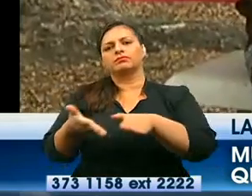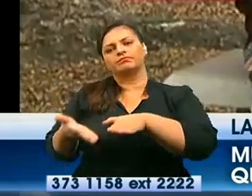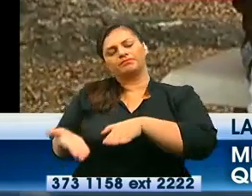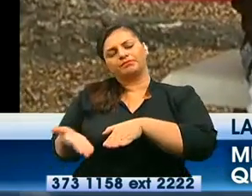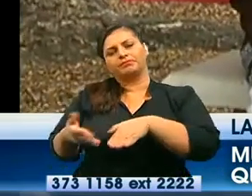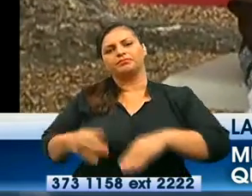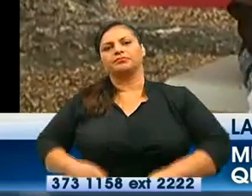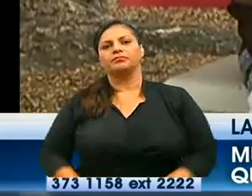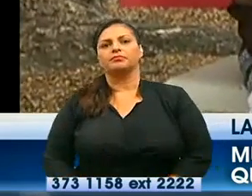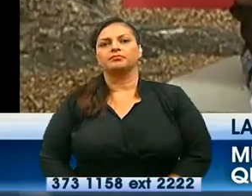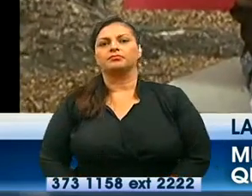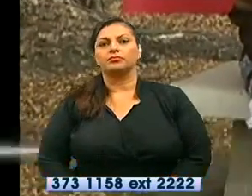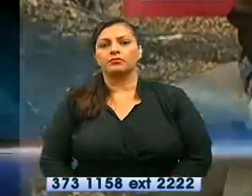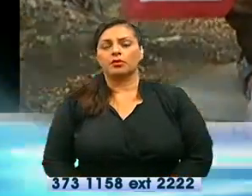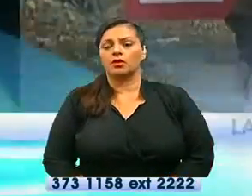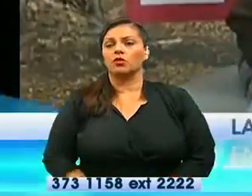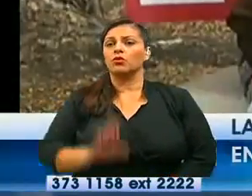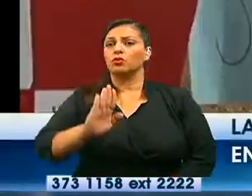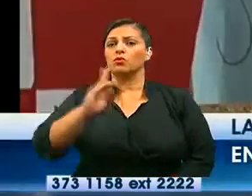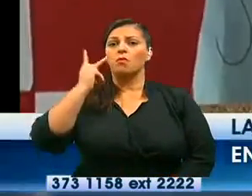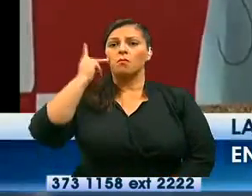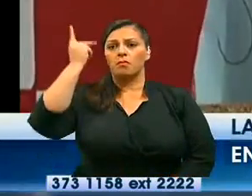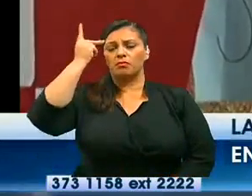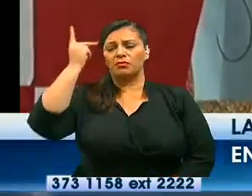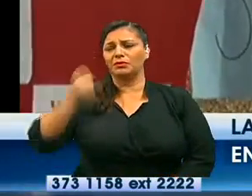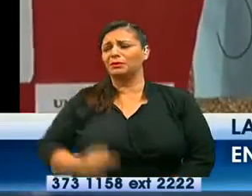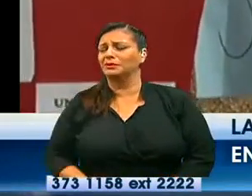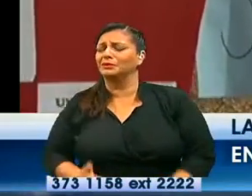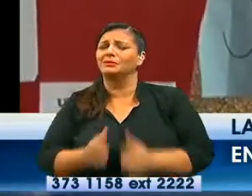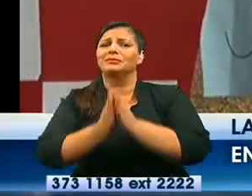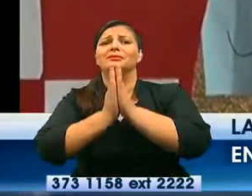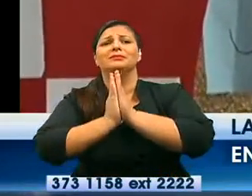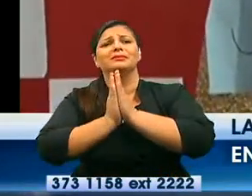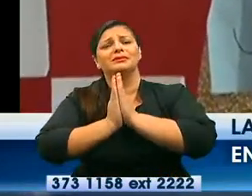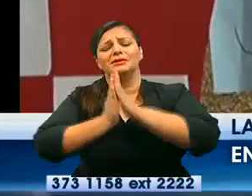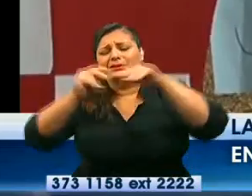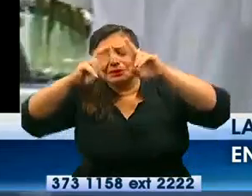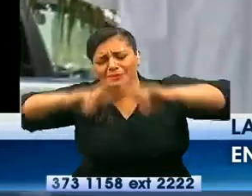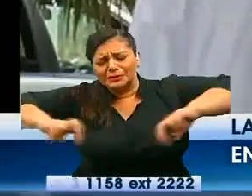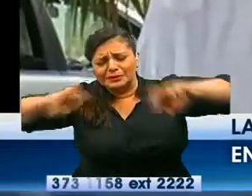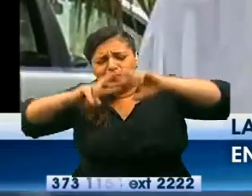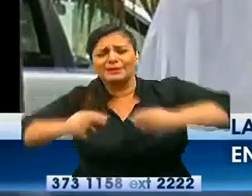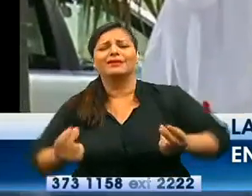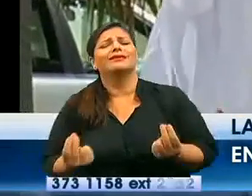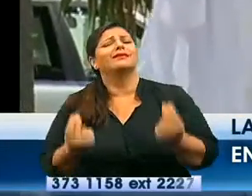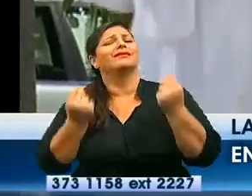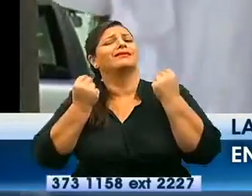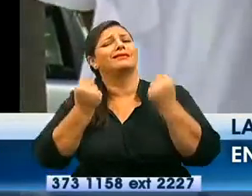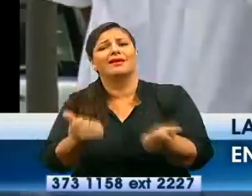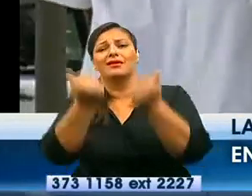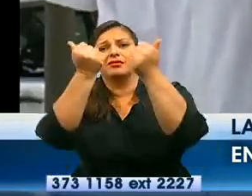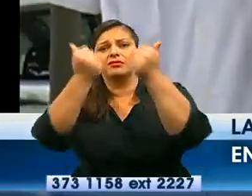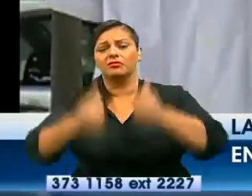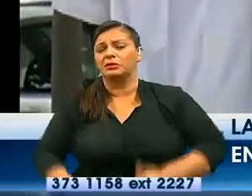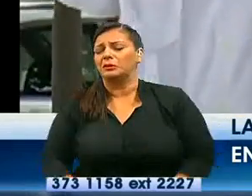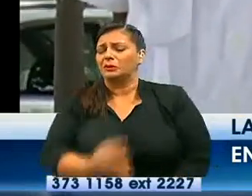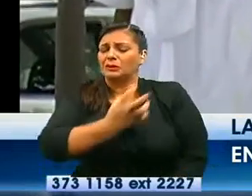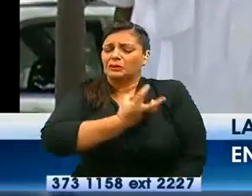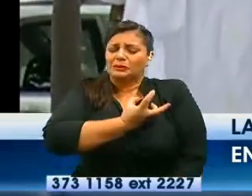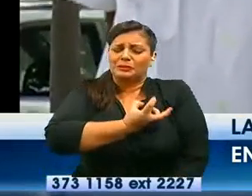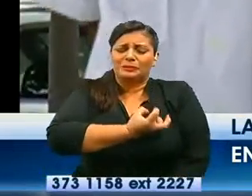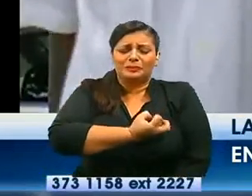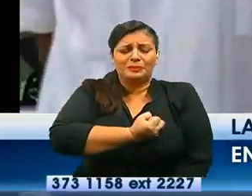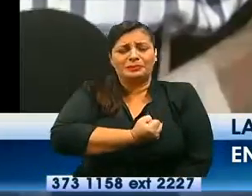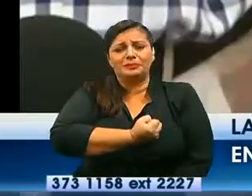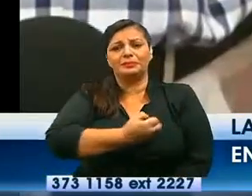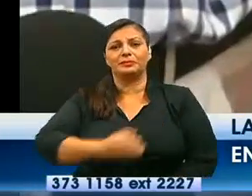Los padres de la Occisa solo esperan que todo se esclarezca de forma rápida, pues aún sienten el pesar de haber perdido a su